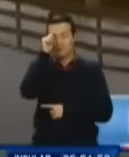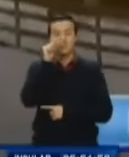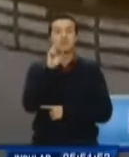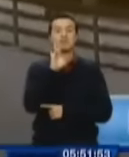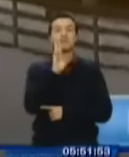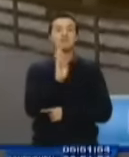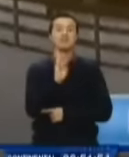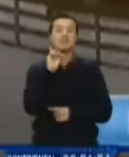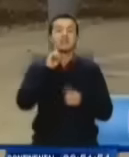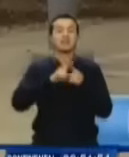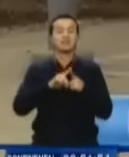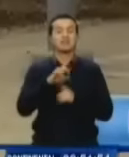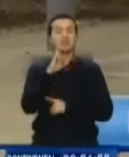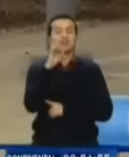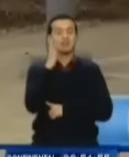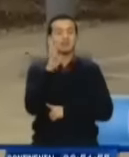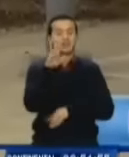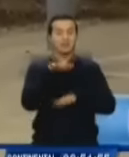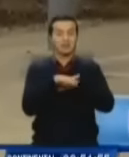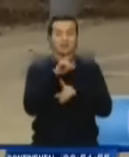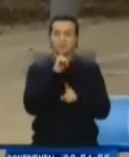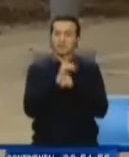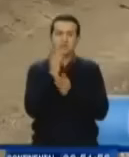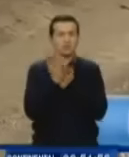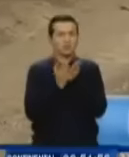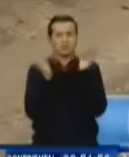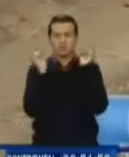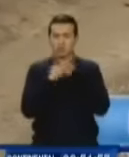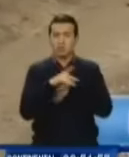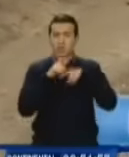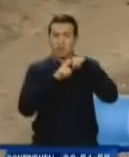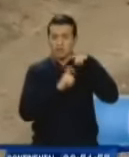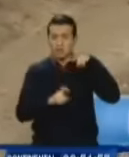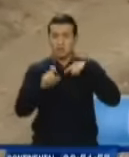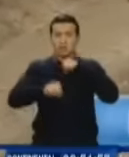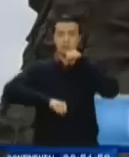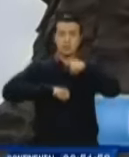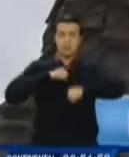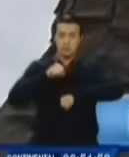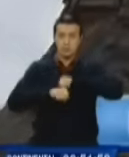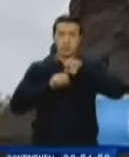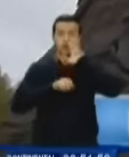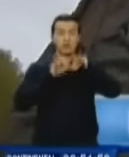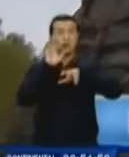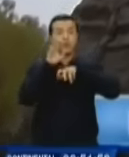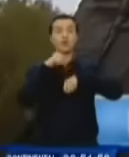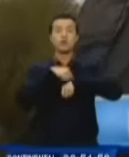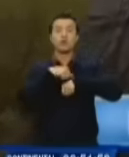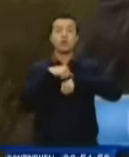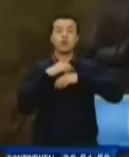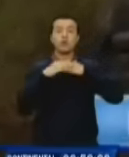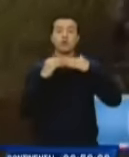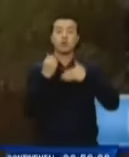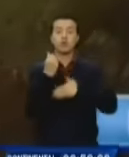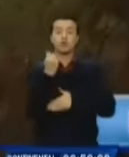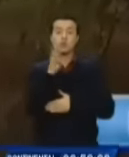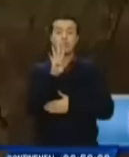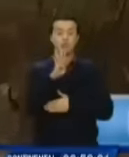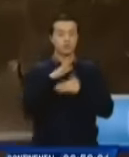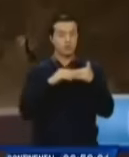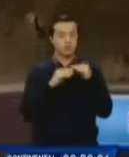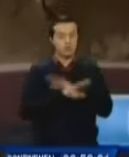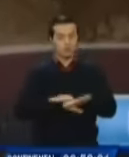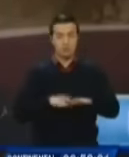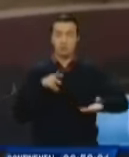17 horas. La entrada es gratuita y los servicios de canopy, alquiler de bicicletas y rocódromo tendrán un costo de $4.